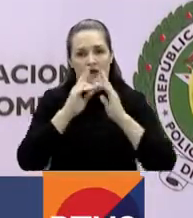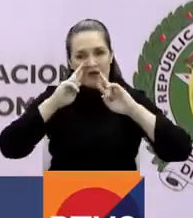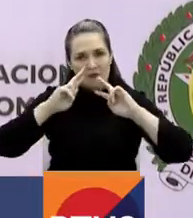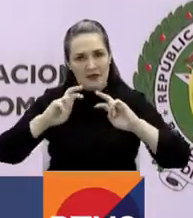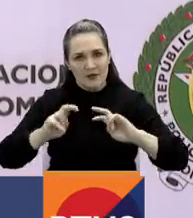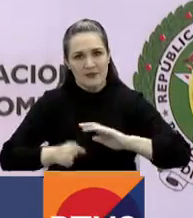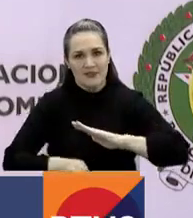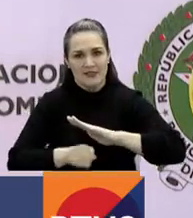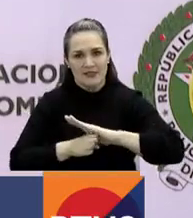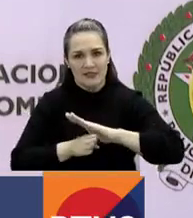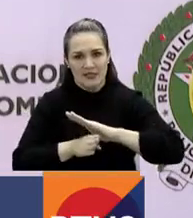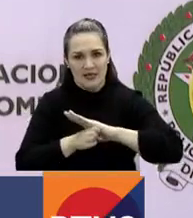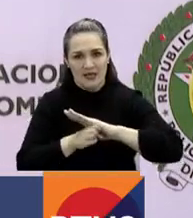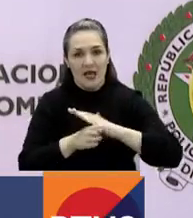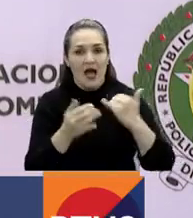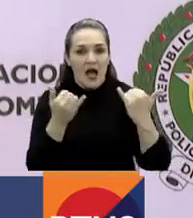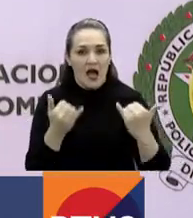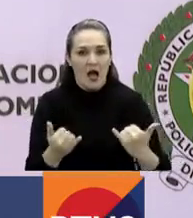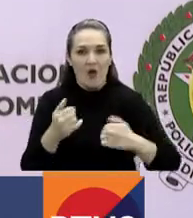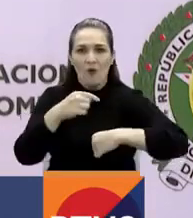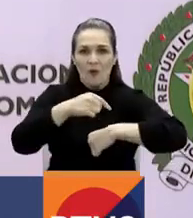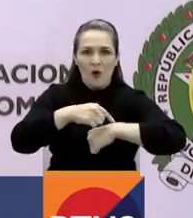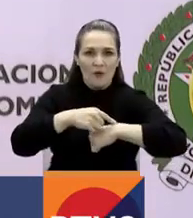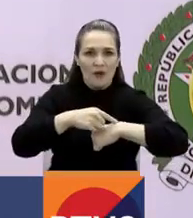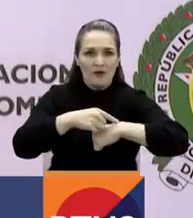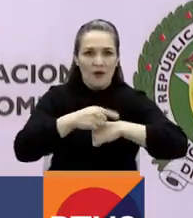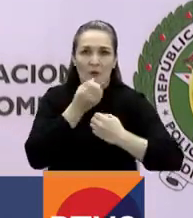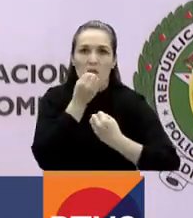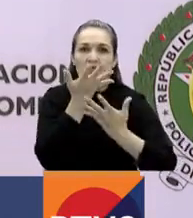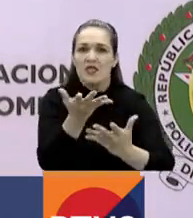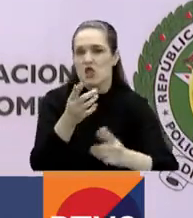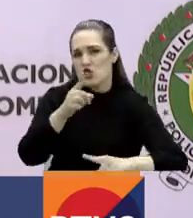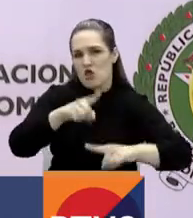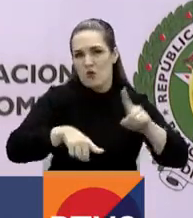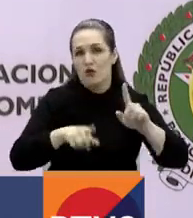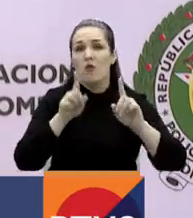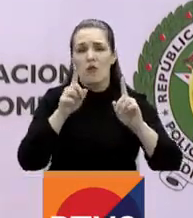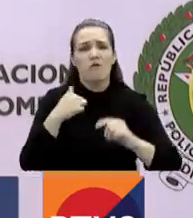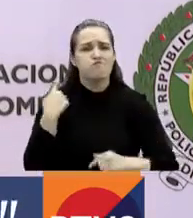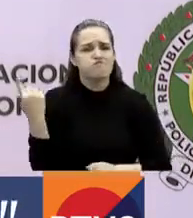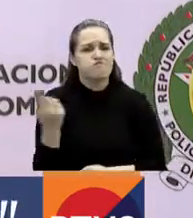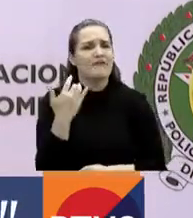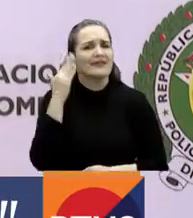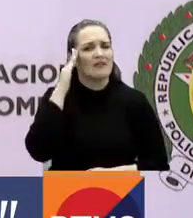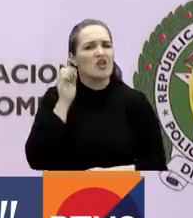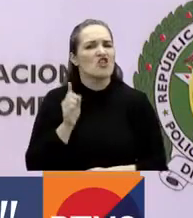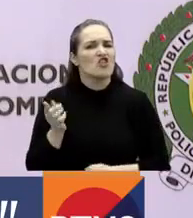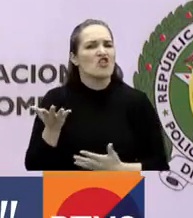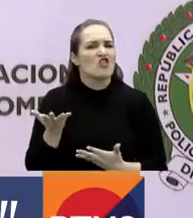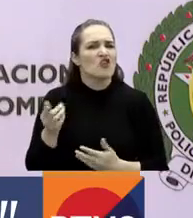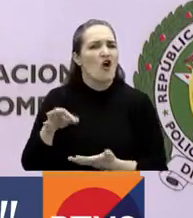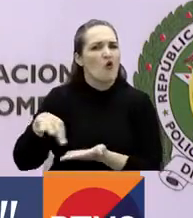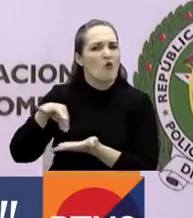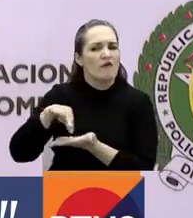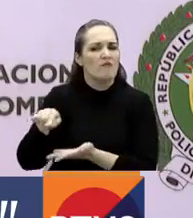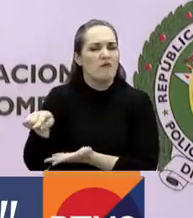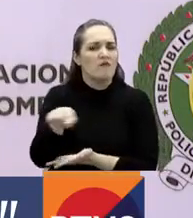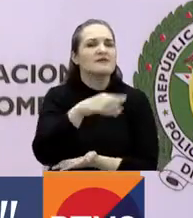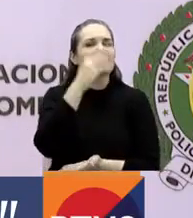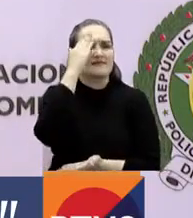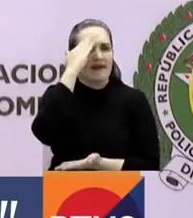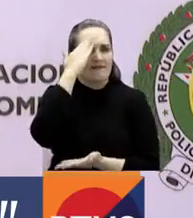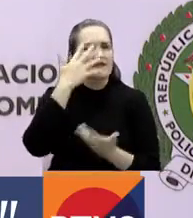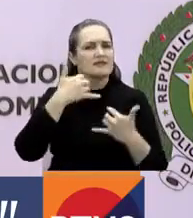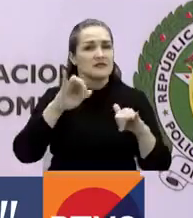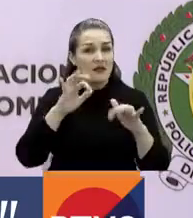con una manifestación en este momento pero sí poderles afirmar que ya tenemos ubicaciones exacta de algunos sitios que sean